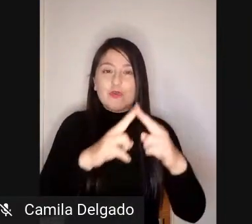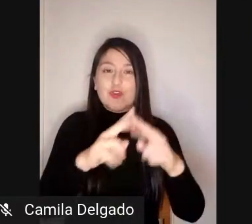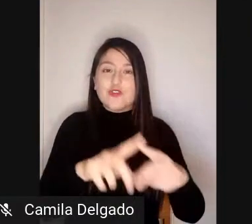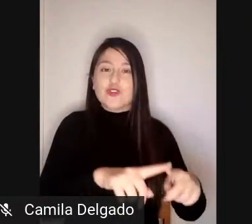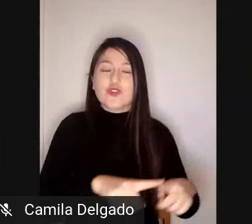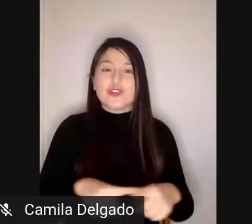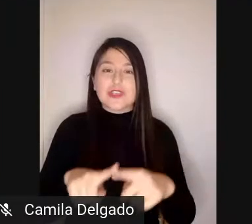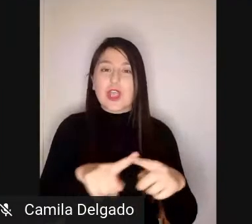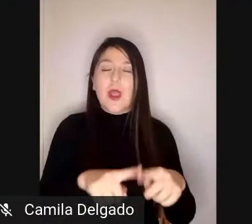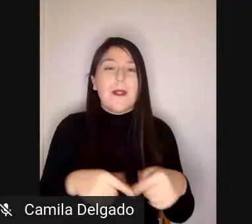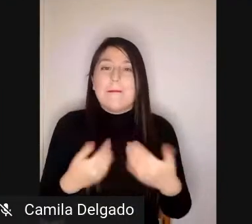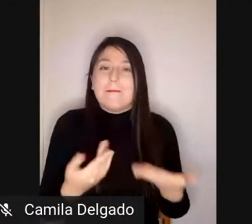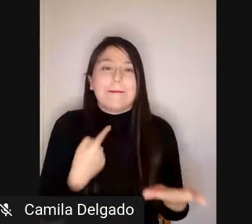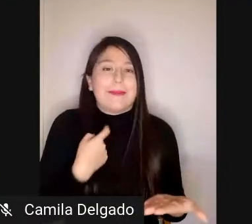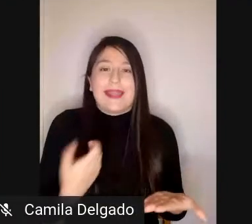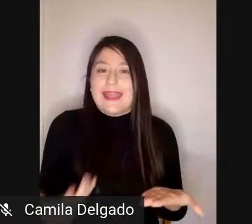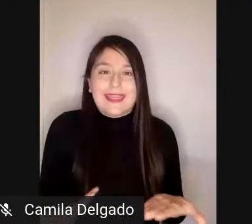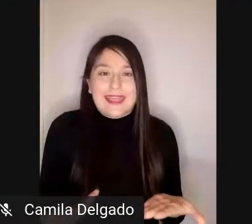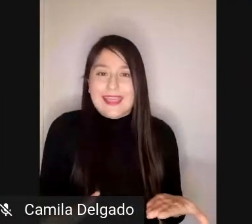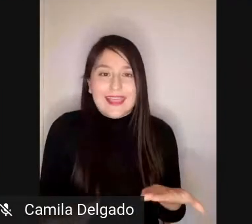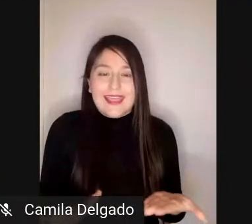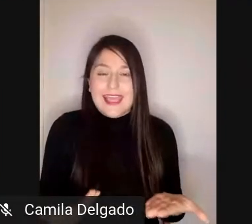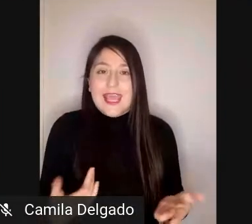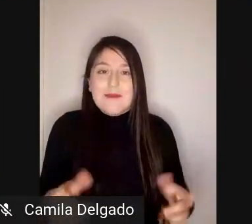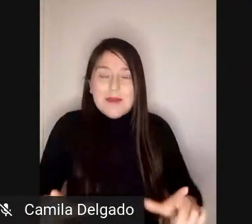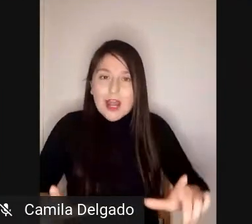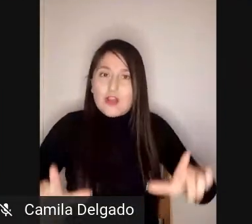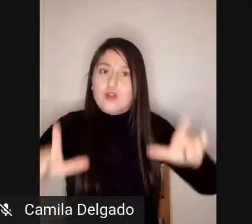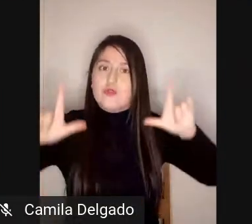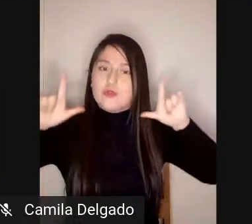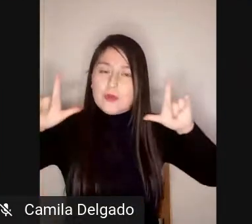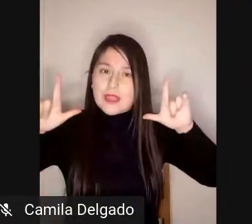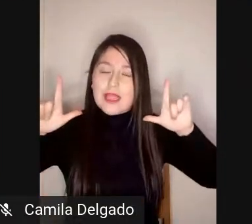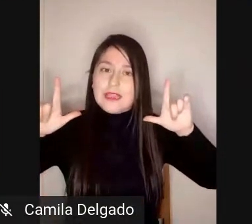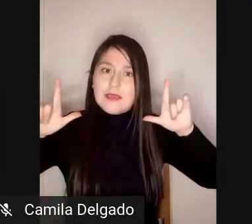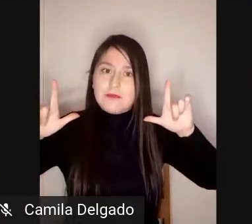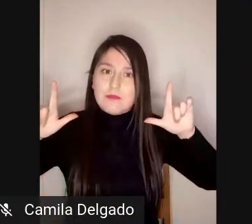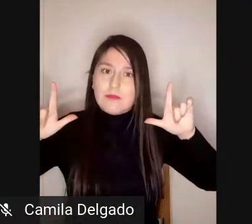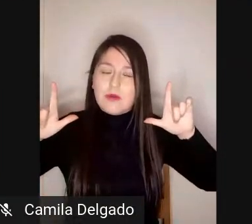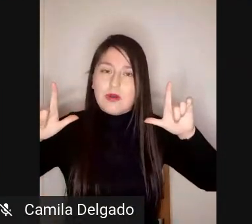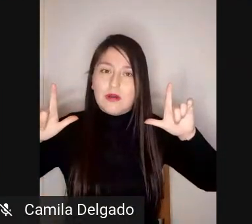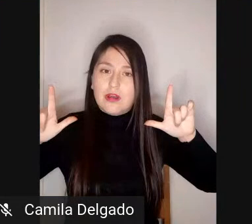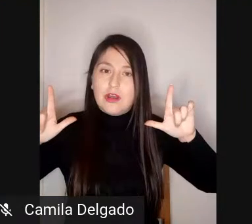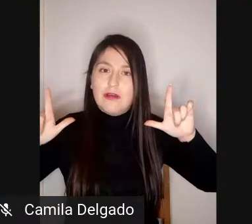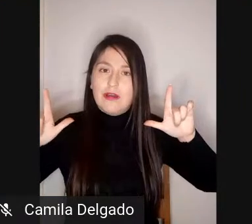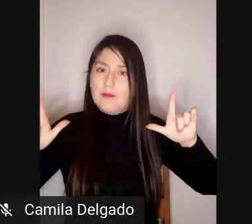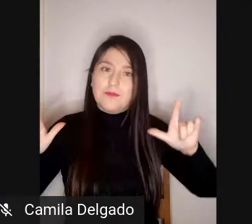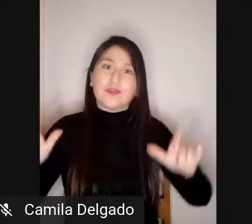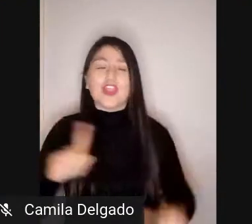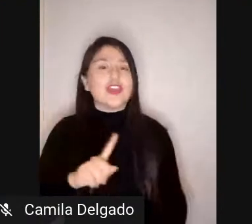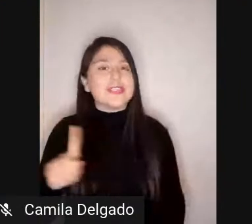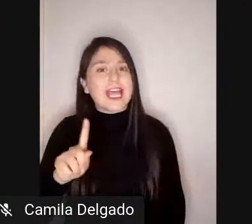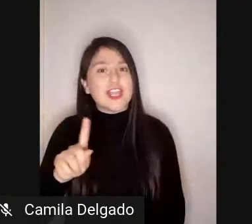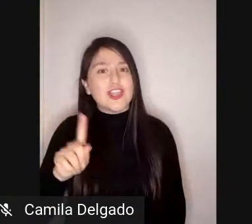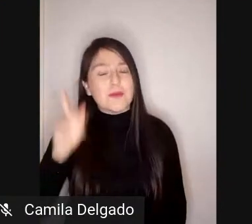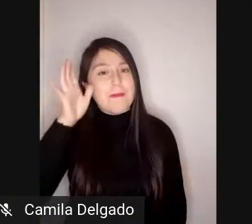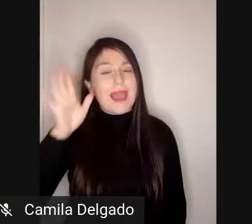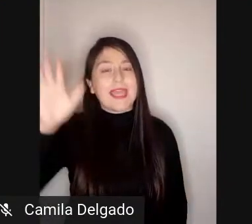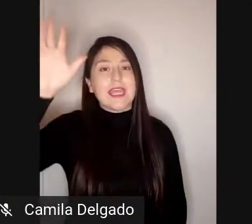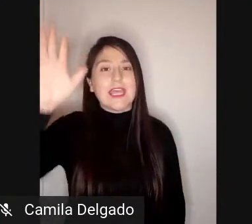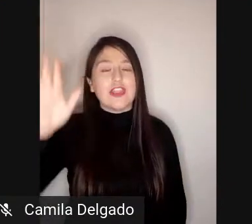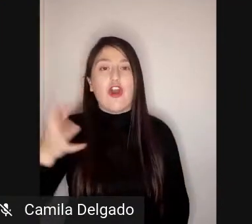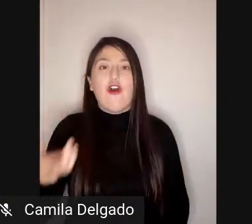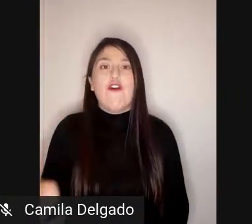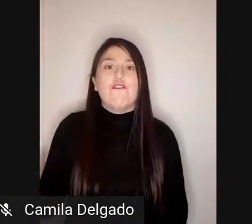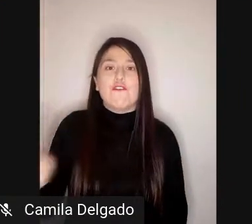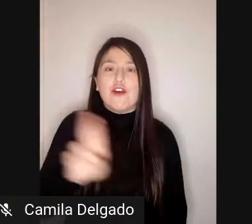un propósito de protagonismo histórico, obviamente. O sea, no me puedo imaginar que la ciudadanía reconstruya las relaciones, el